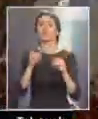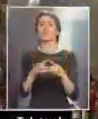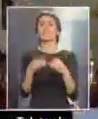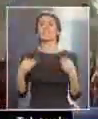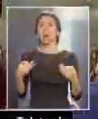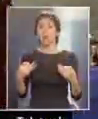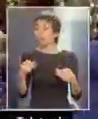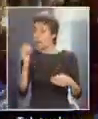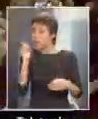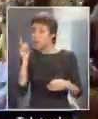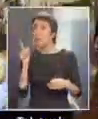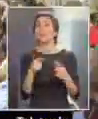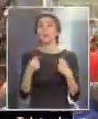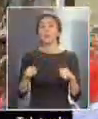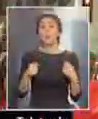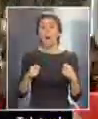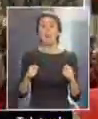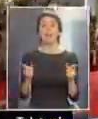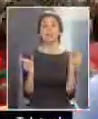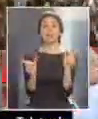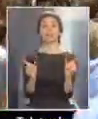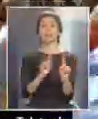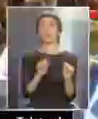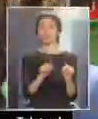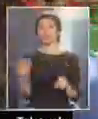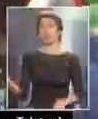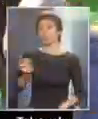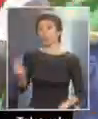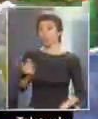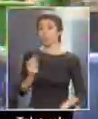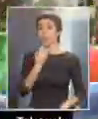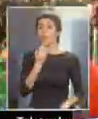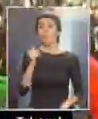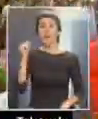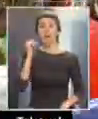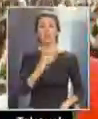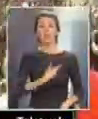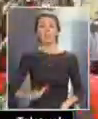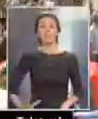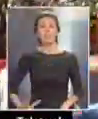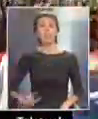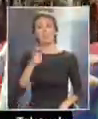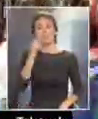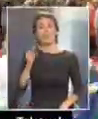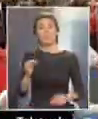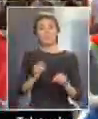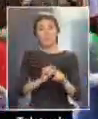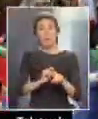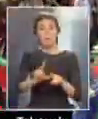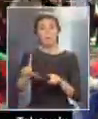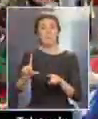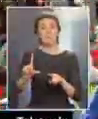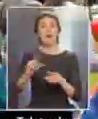seguridad, precisamente para tratar de evitar este tipo de hechos. Nos han contado, y también lo que vio ayer el presidente de la República cuando estaba dando inicio